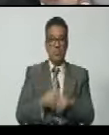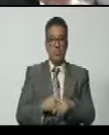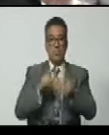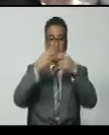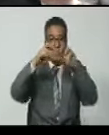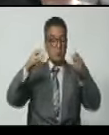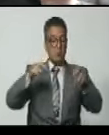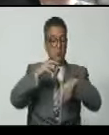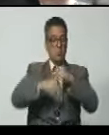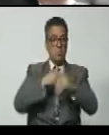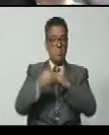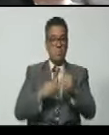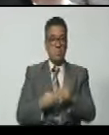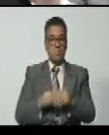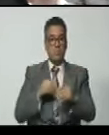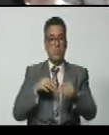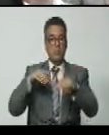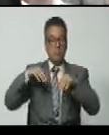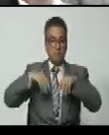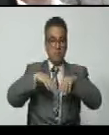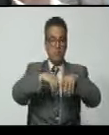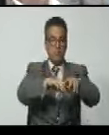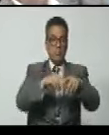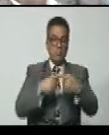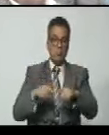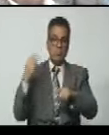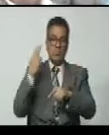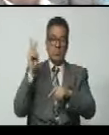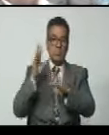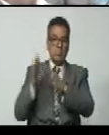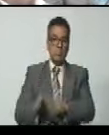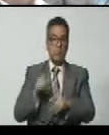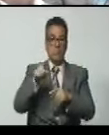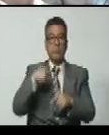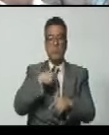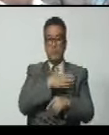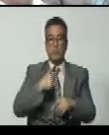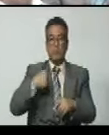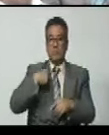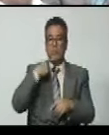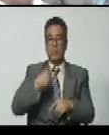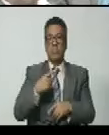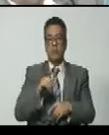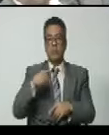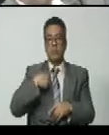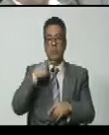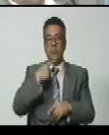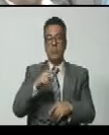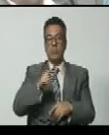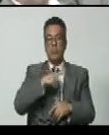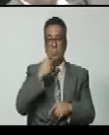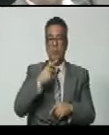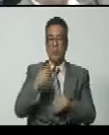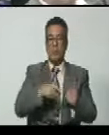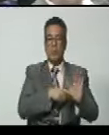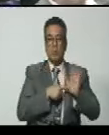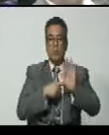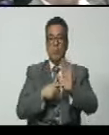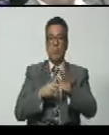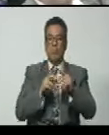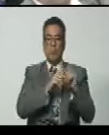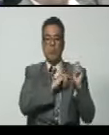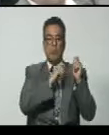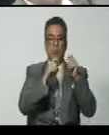temas que tienen que ver con la migración. Y solo quiero hacer una mención, digamos, de carácter político frente a esta